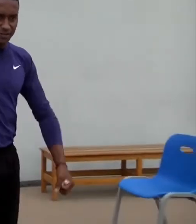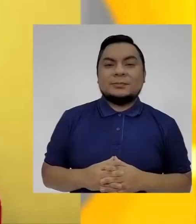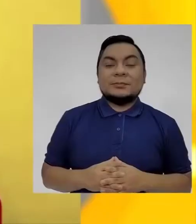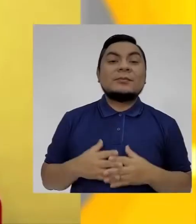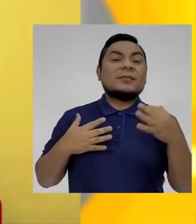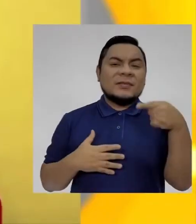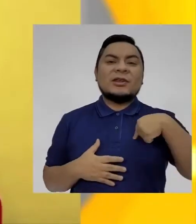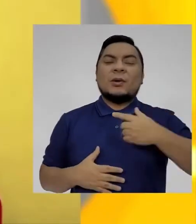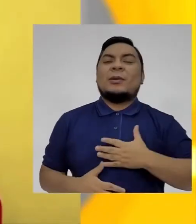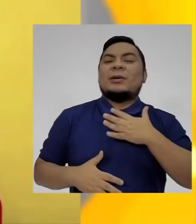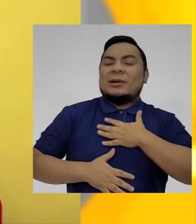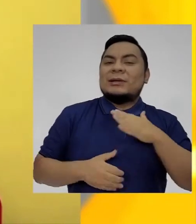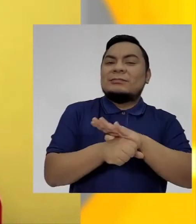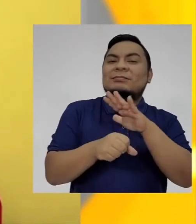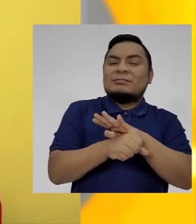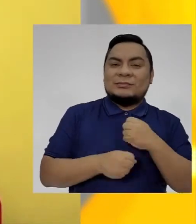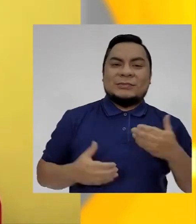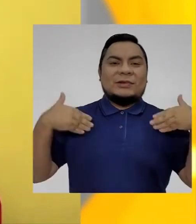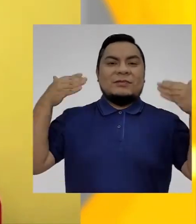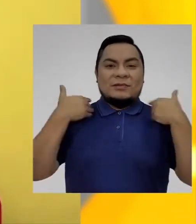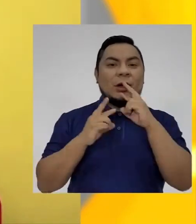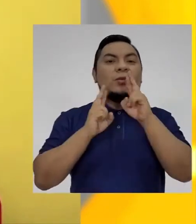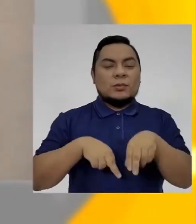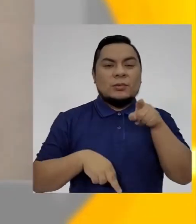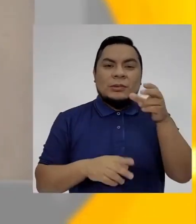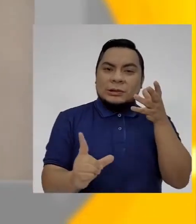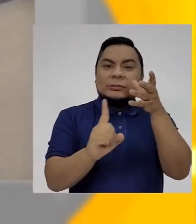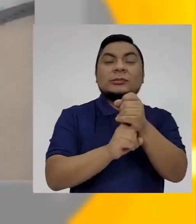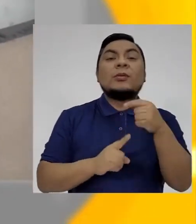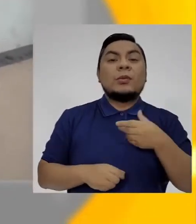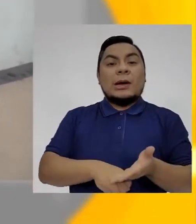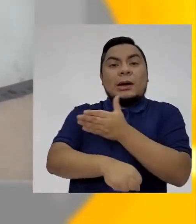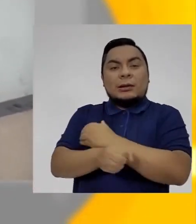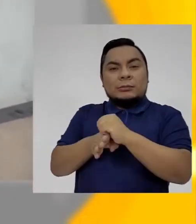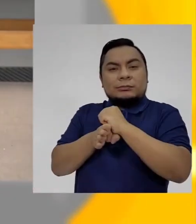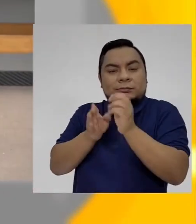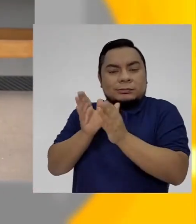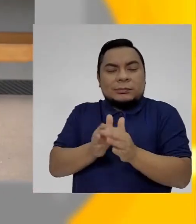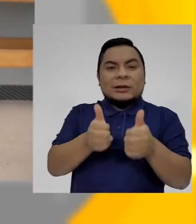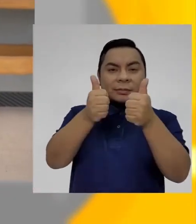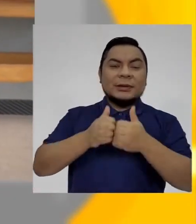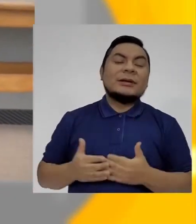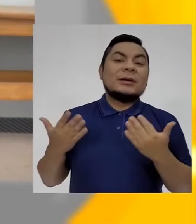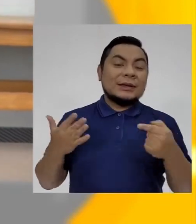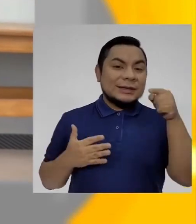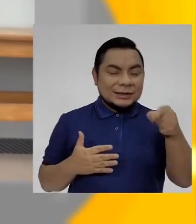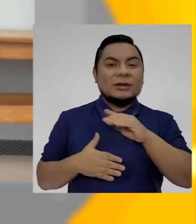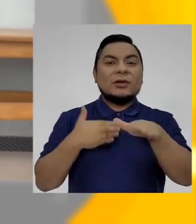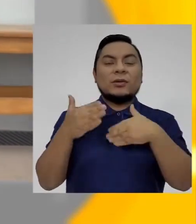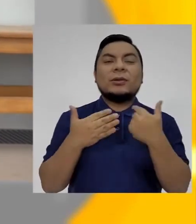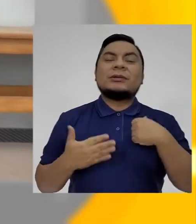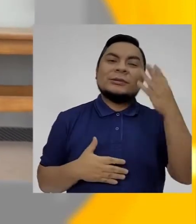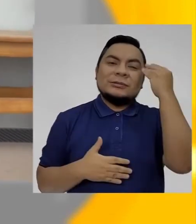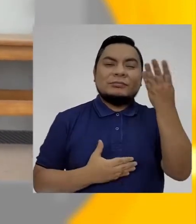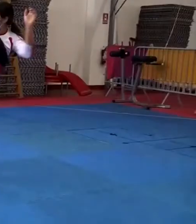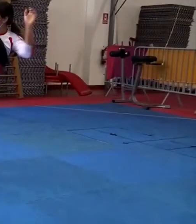Me siento satisfecho por el resultado porque me he preparado bien y llegué en